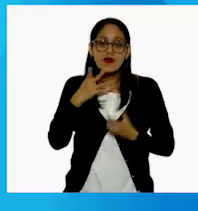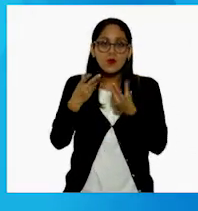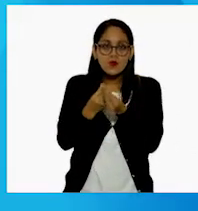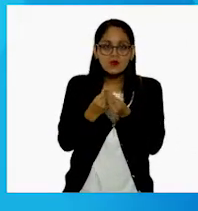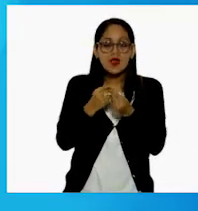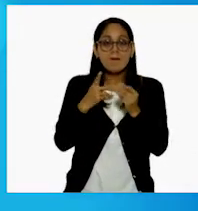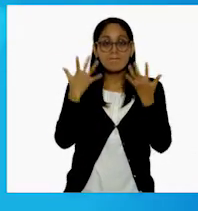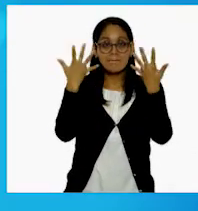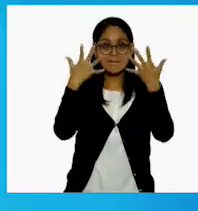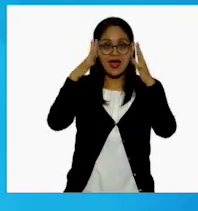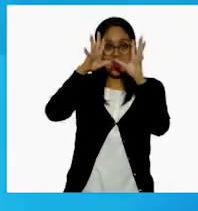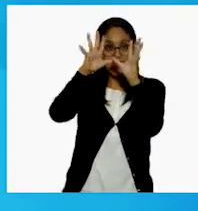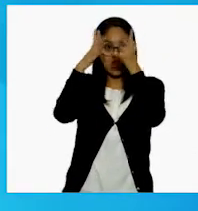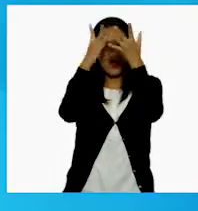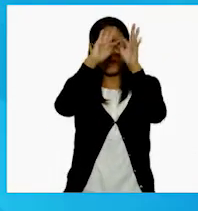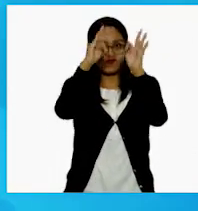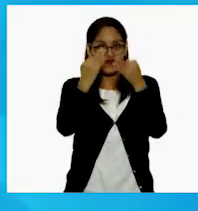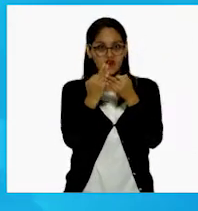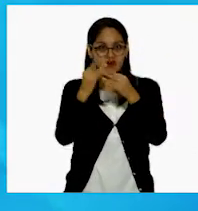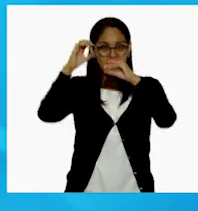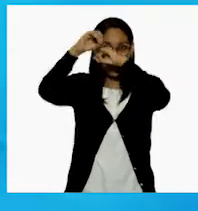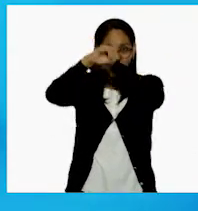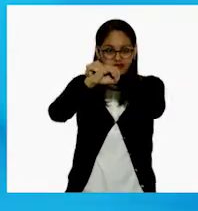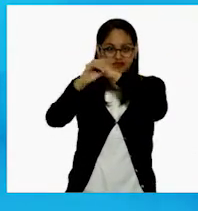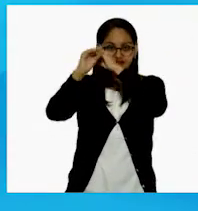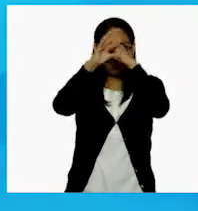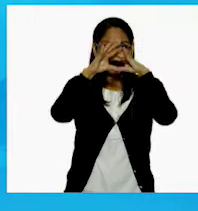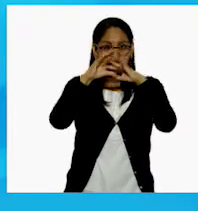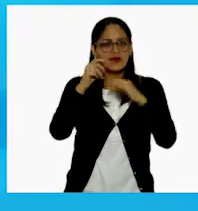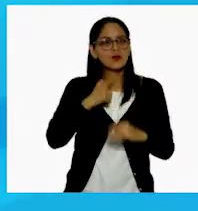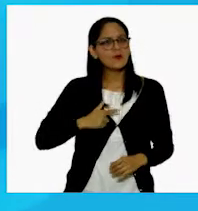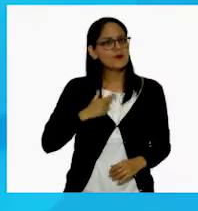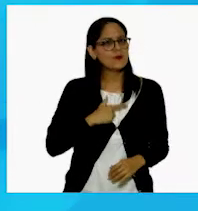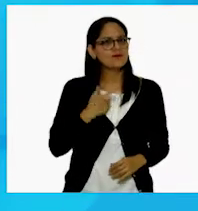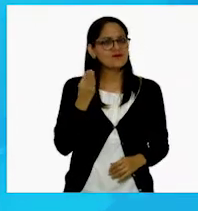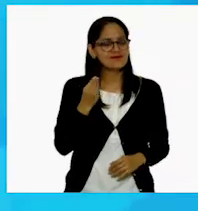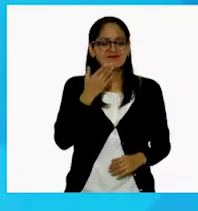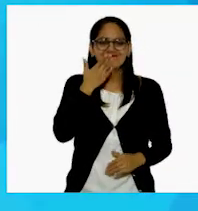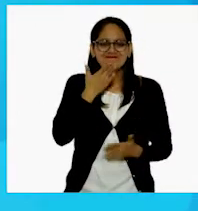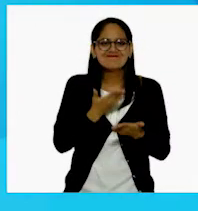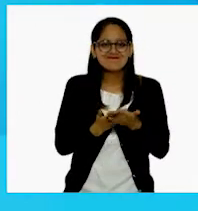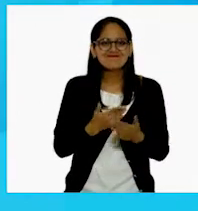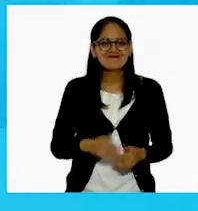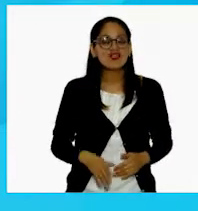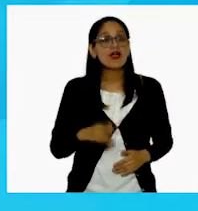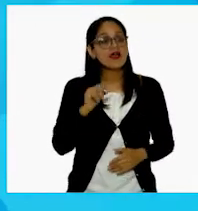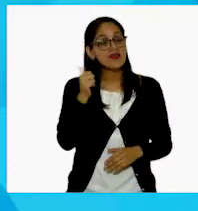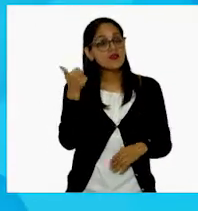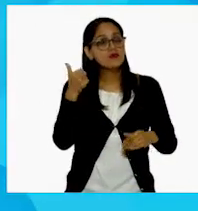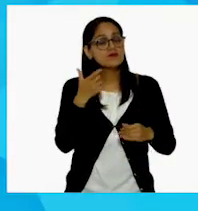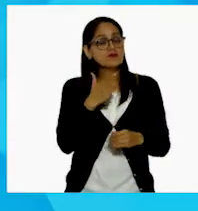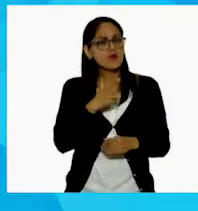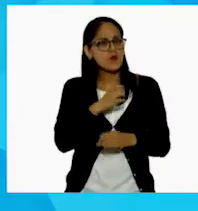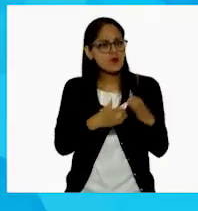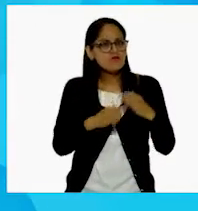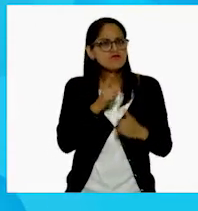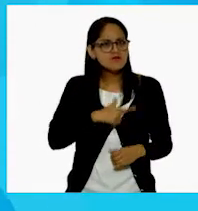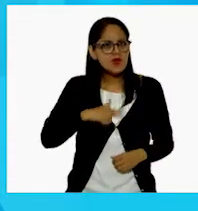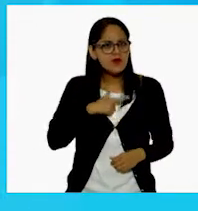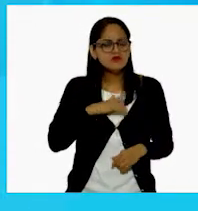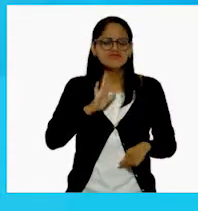las manos. La pasamos muy bien. Hay cosas que me gusta hacer y que se me